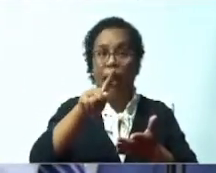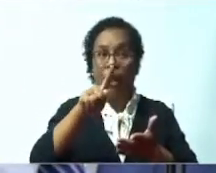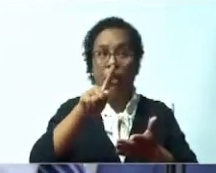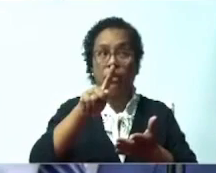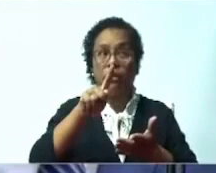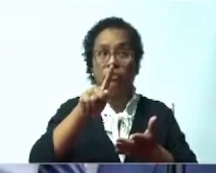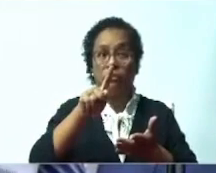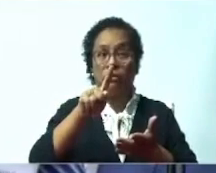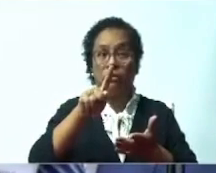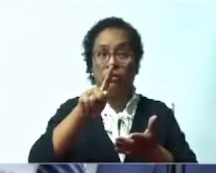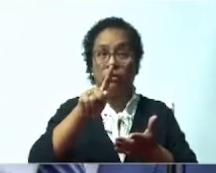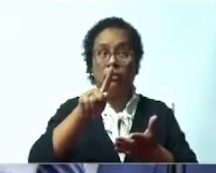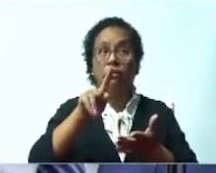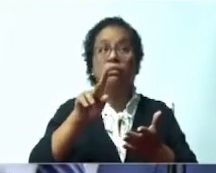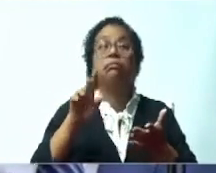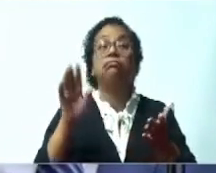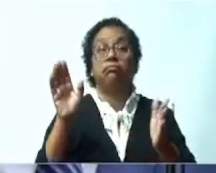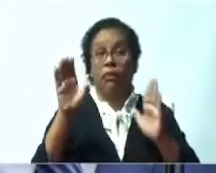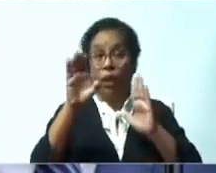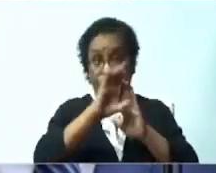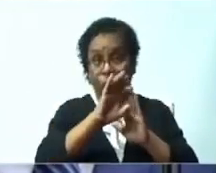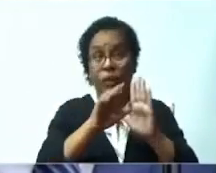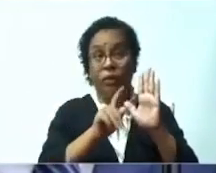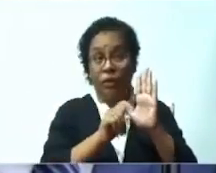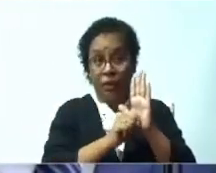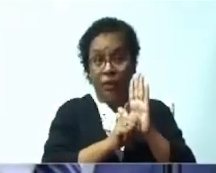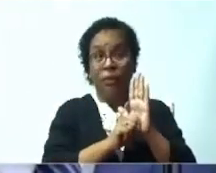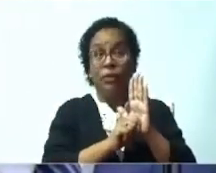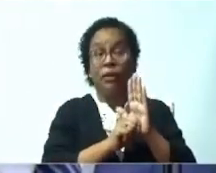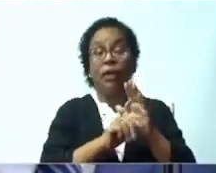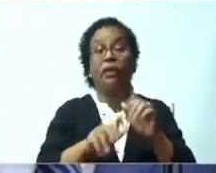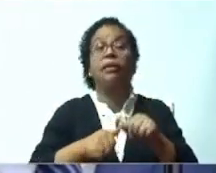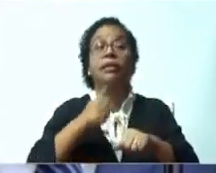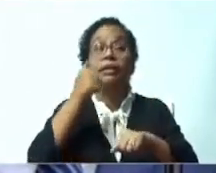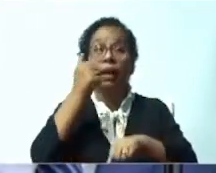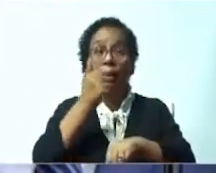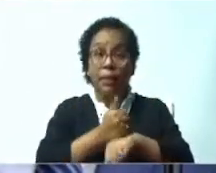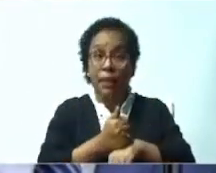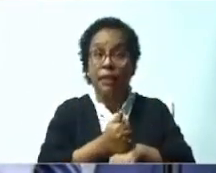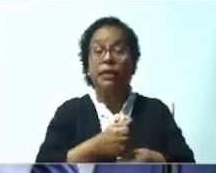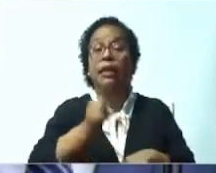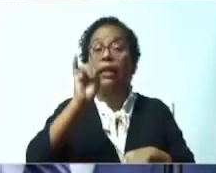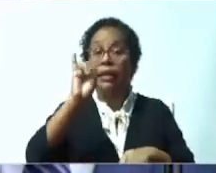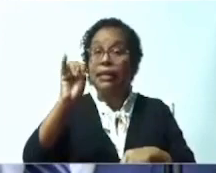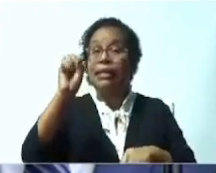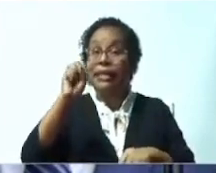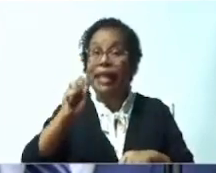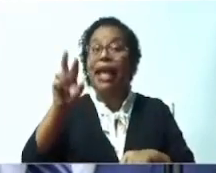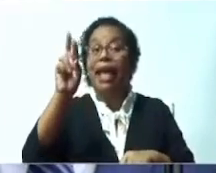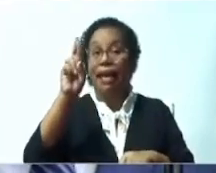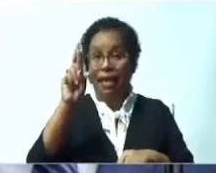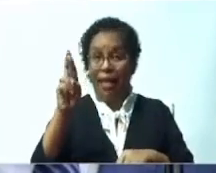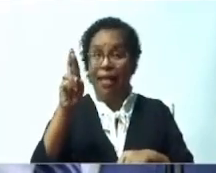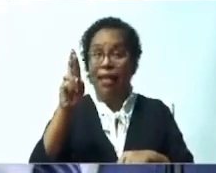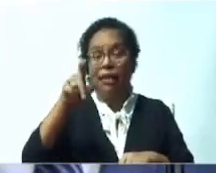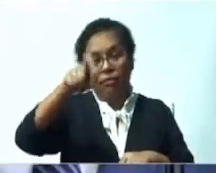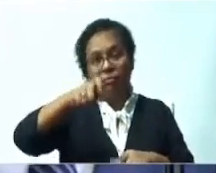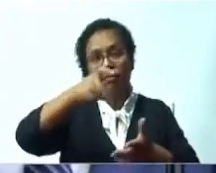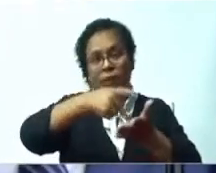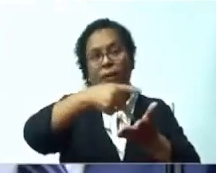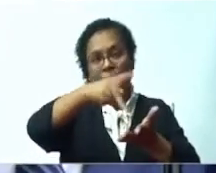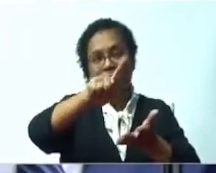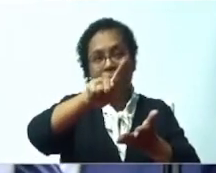compañía extranjera. Y como el Código Tributario establece un impuesto sobre las rentas giradas del exterior, eso es lo que está exento.